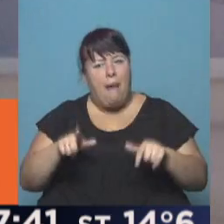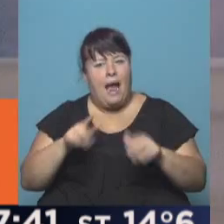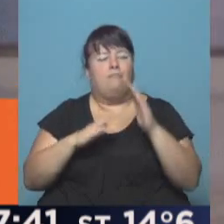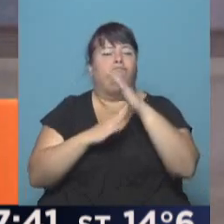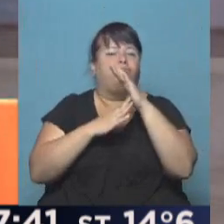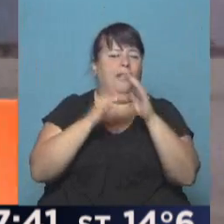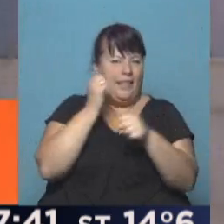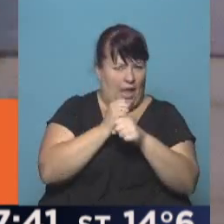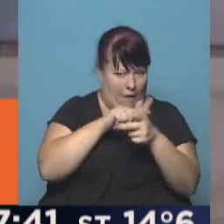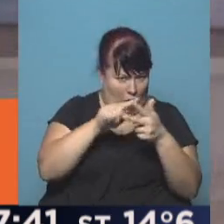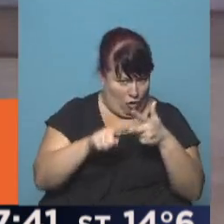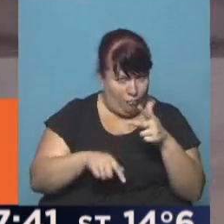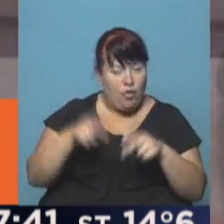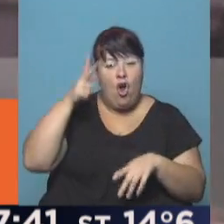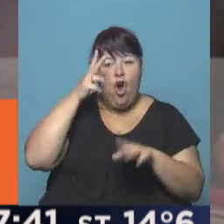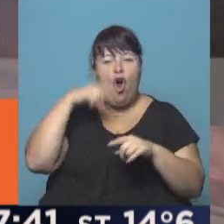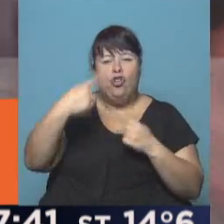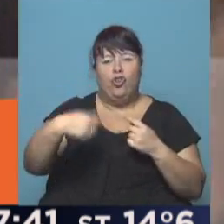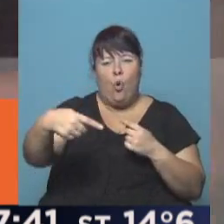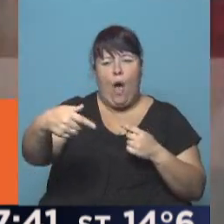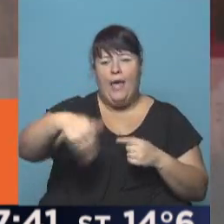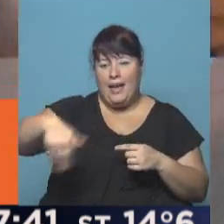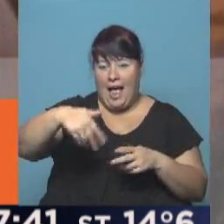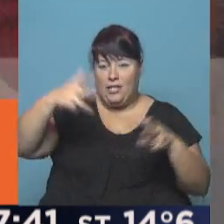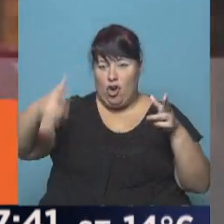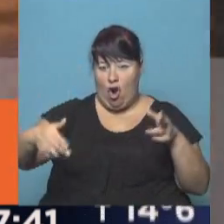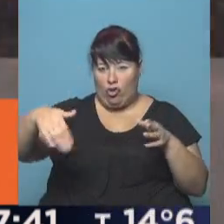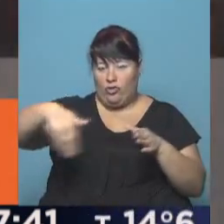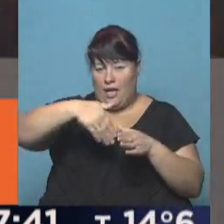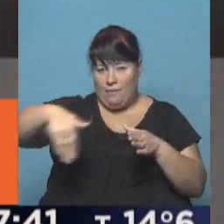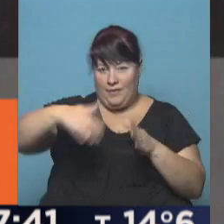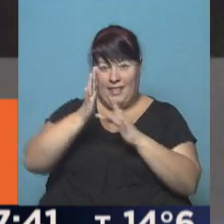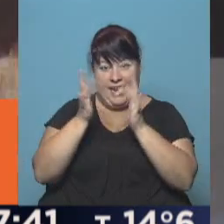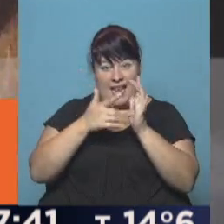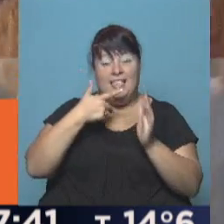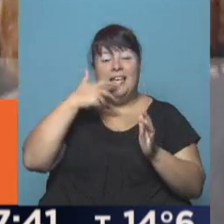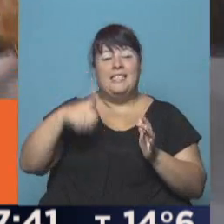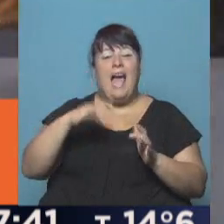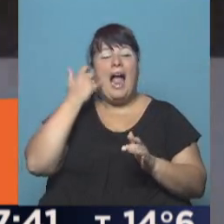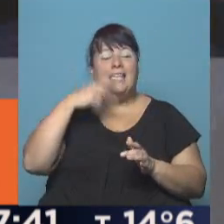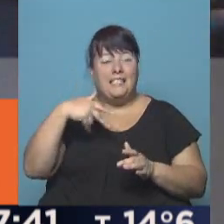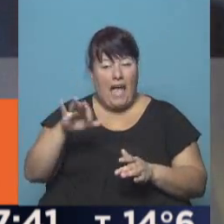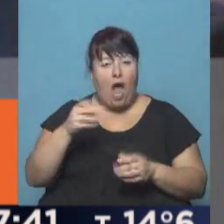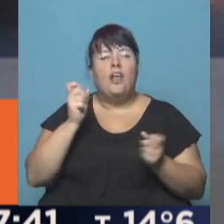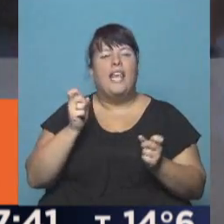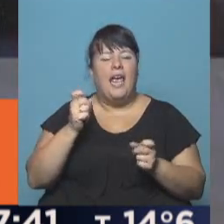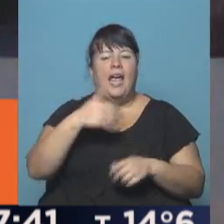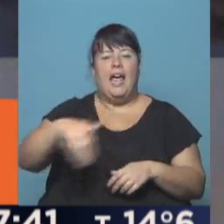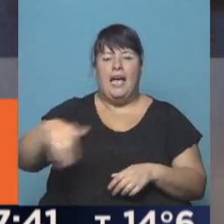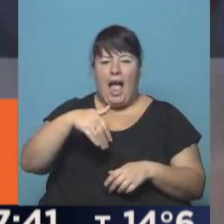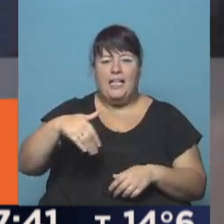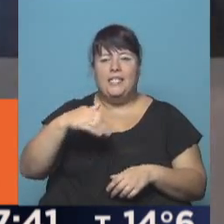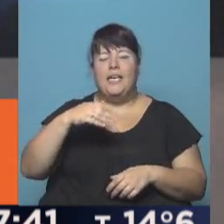patrono del trabajo unas ocho cuadras por la calle que corta esta basílica de san cayetano estamos hablando de la calle